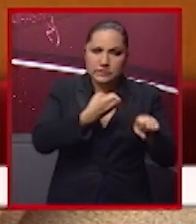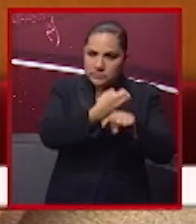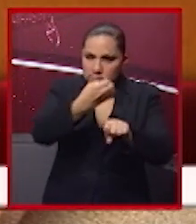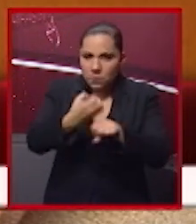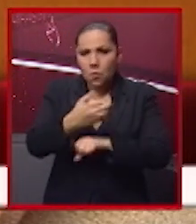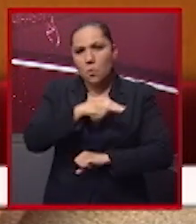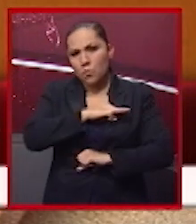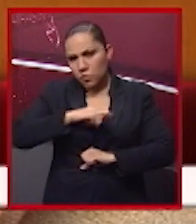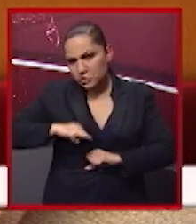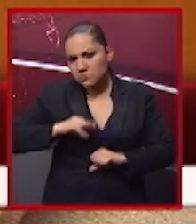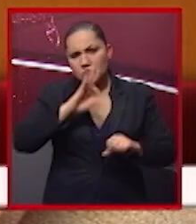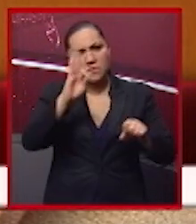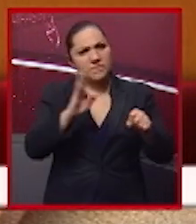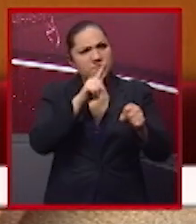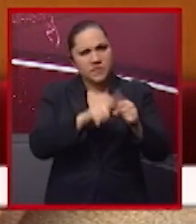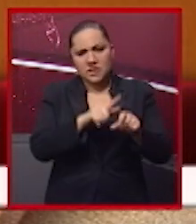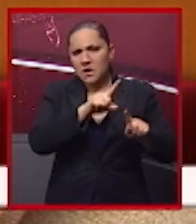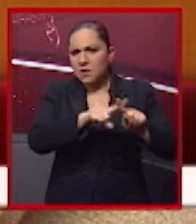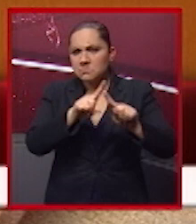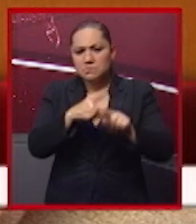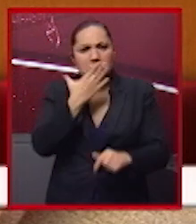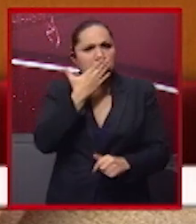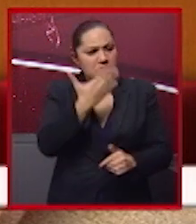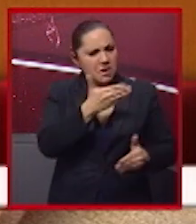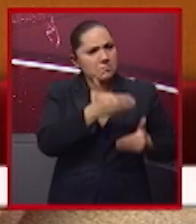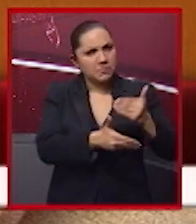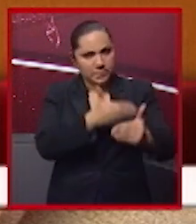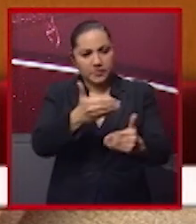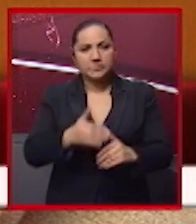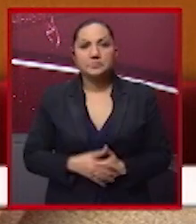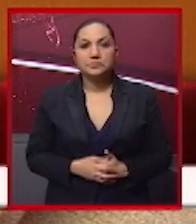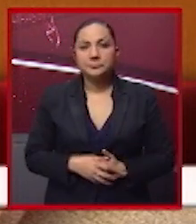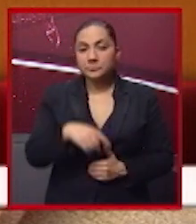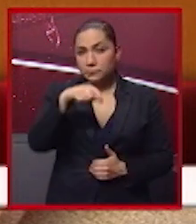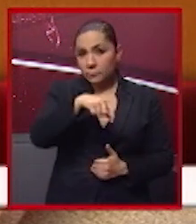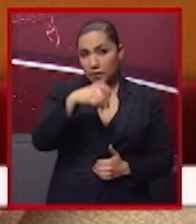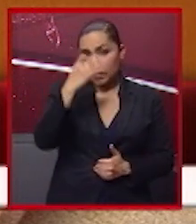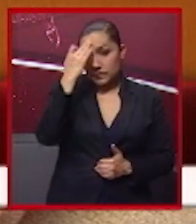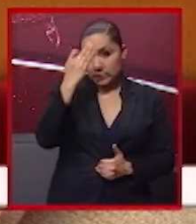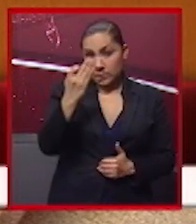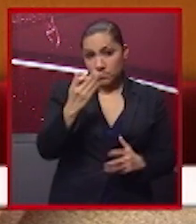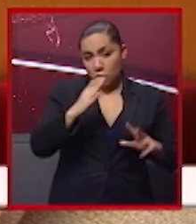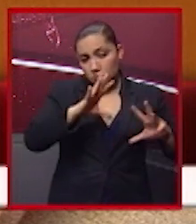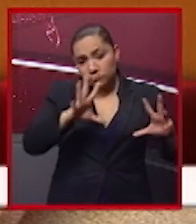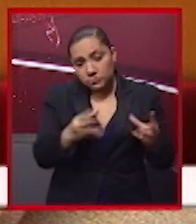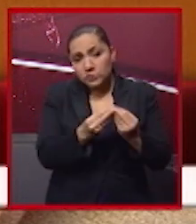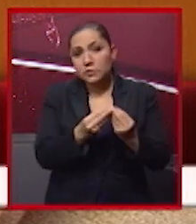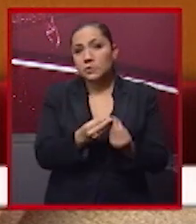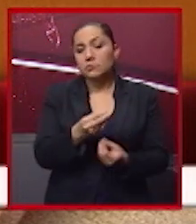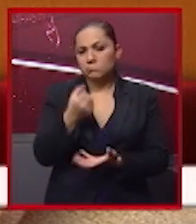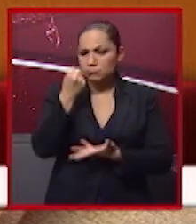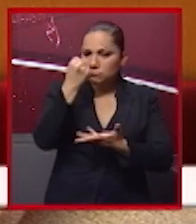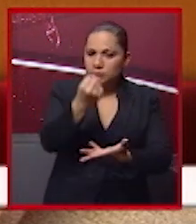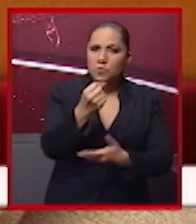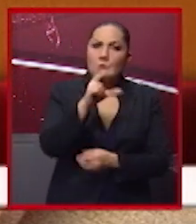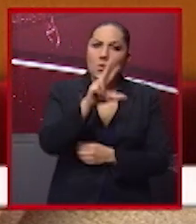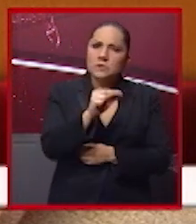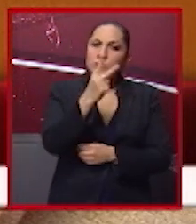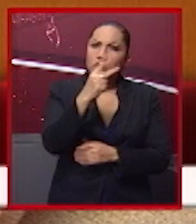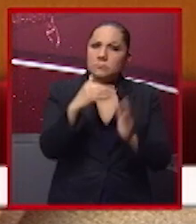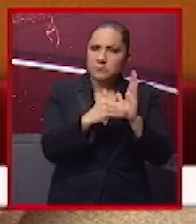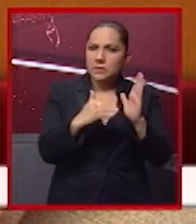Se destinaron en esta administración 82,000 millones de pesos, es decir, casi